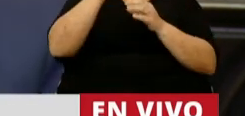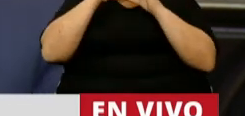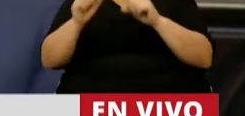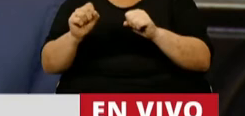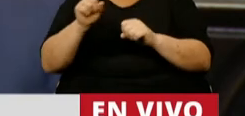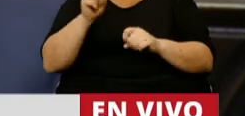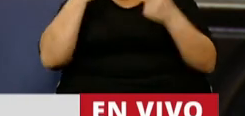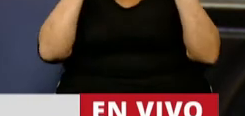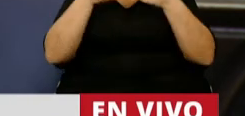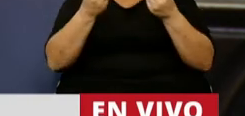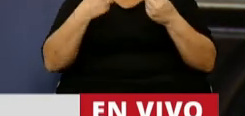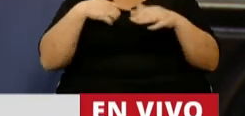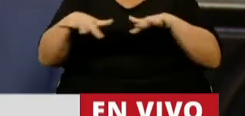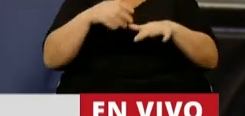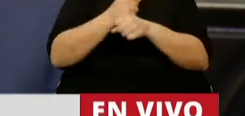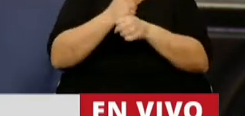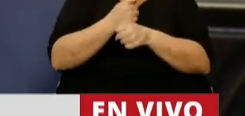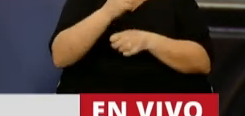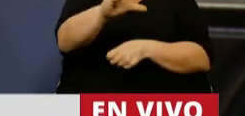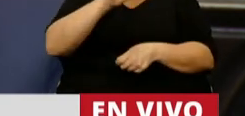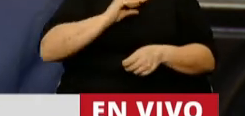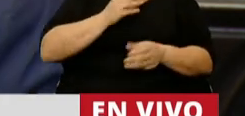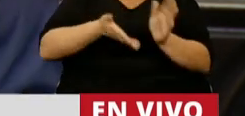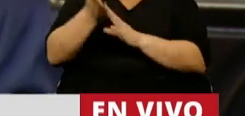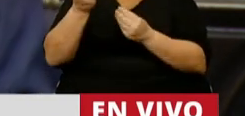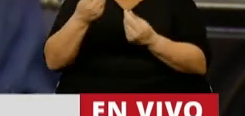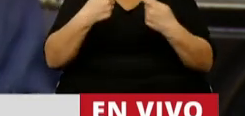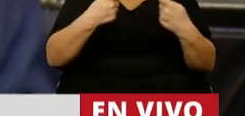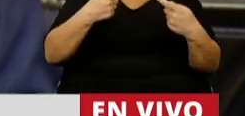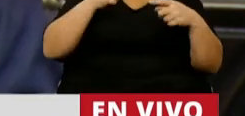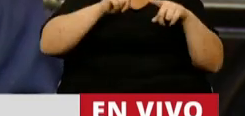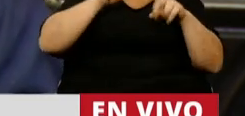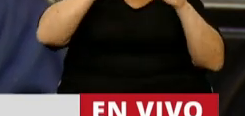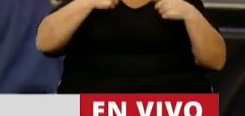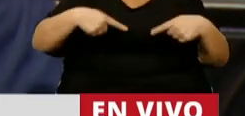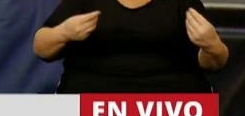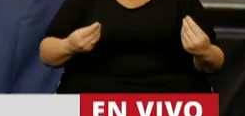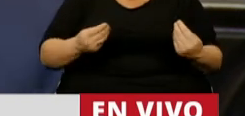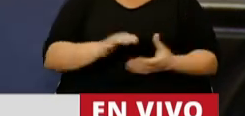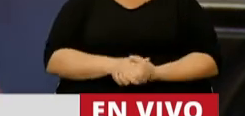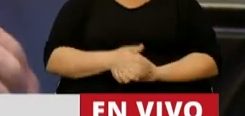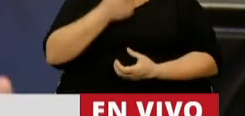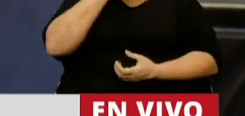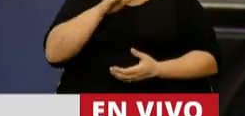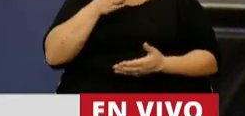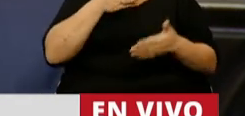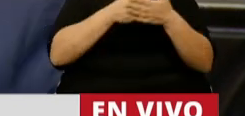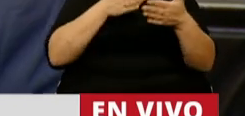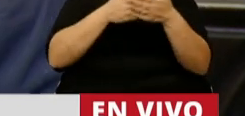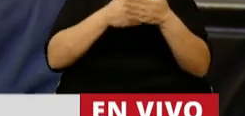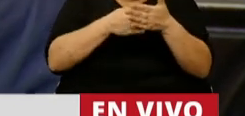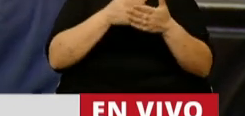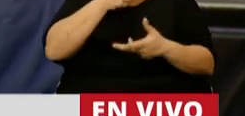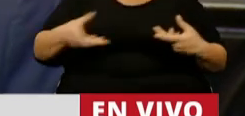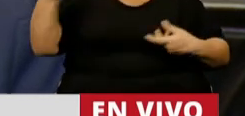ver con lo que hacemos con ese dinero y con esas políticas. Si en vez de poner trabas a